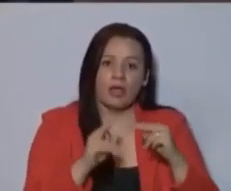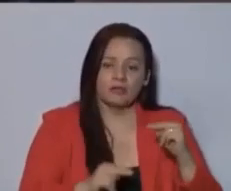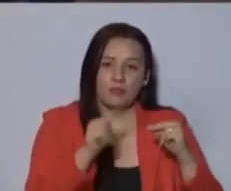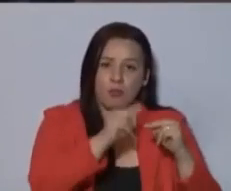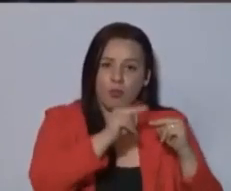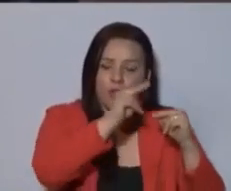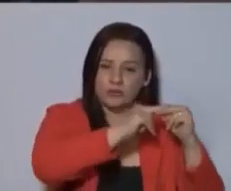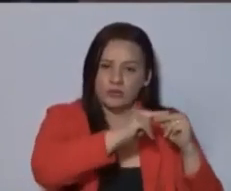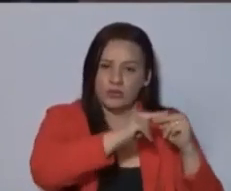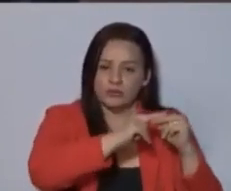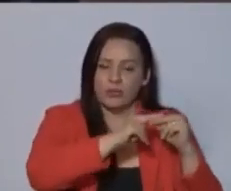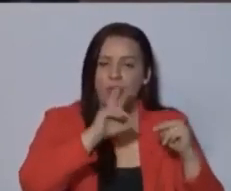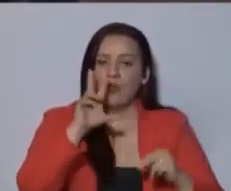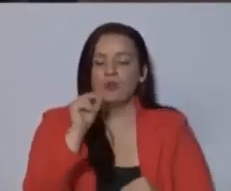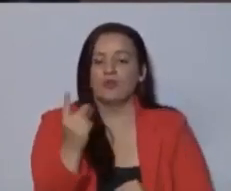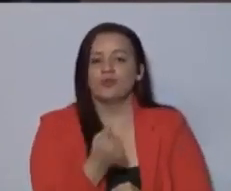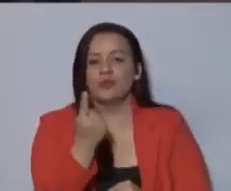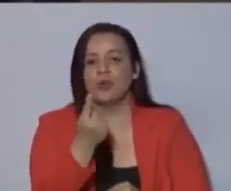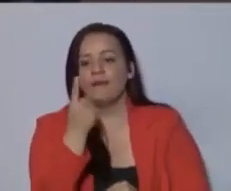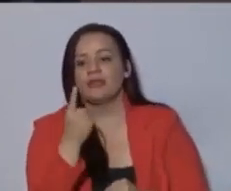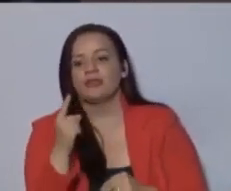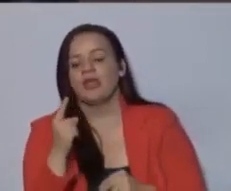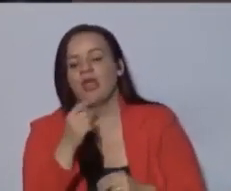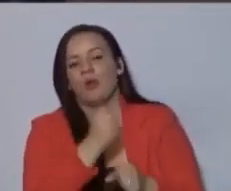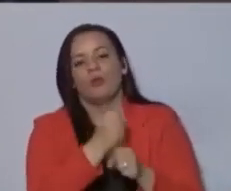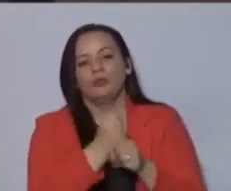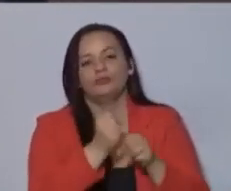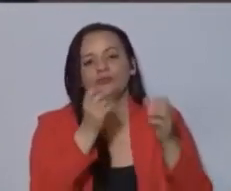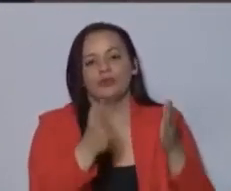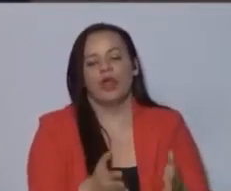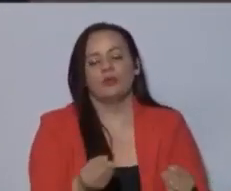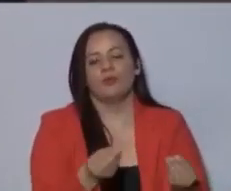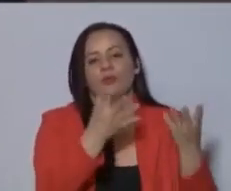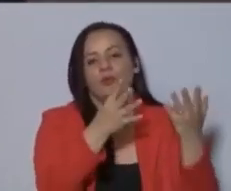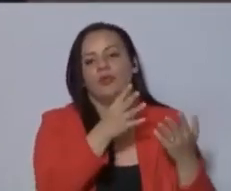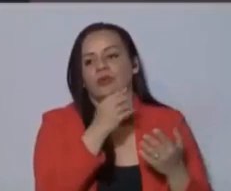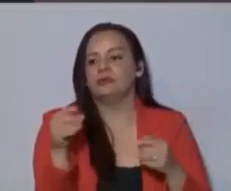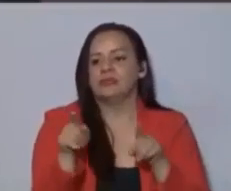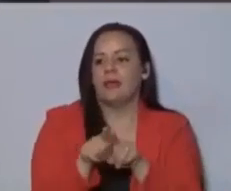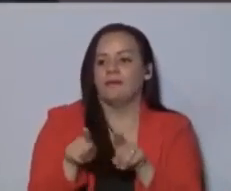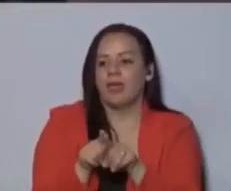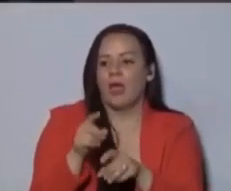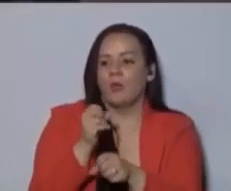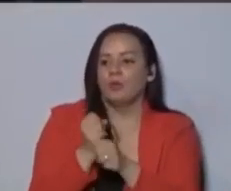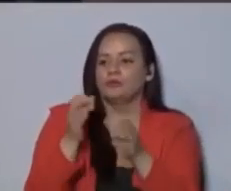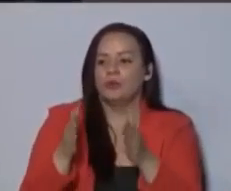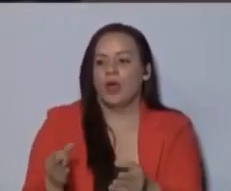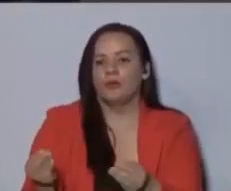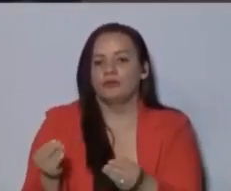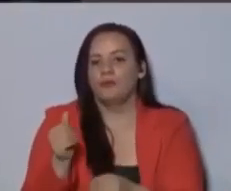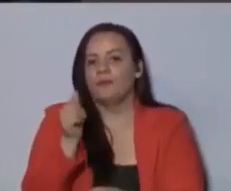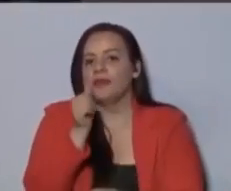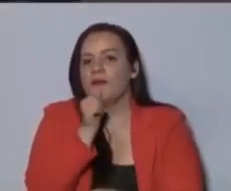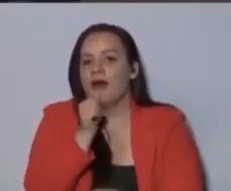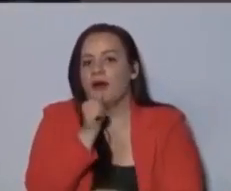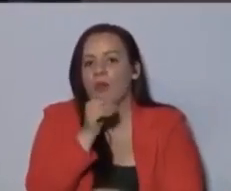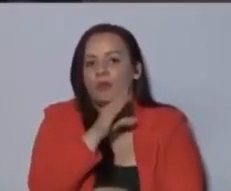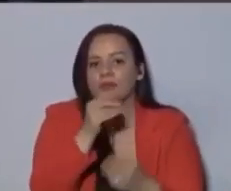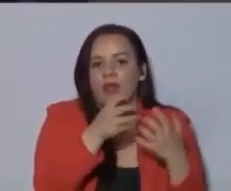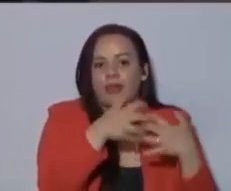no solamente a funcionarios públicos, sino a funcionarios privados y a las